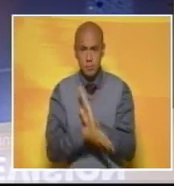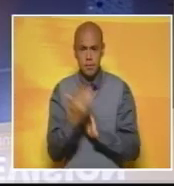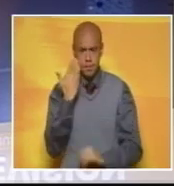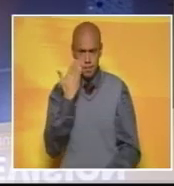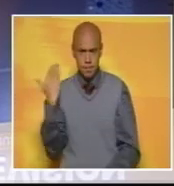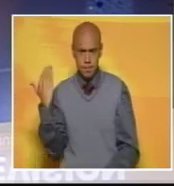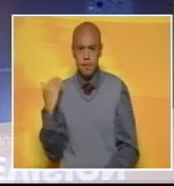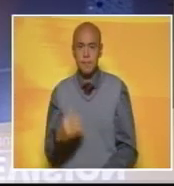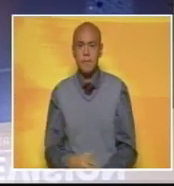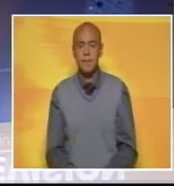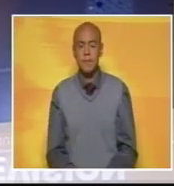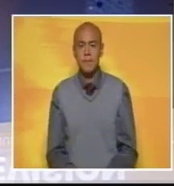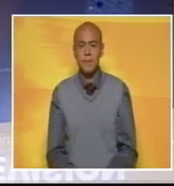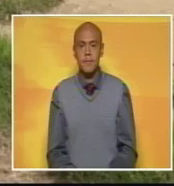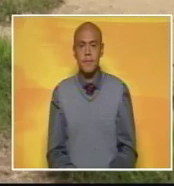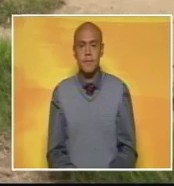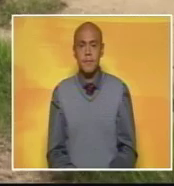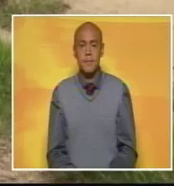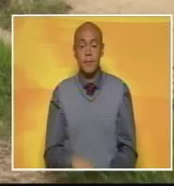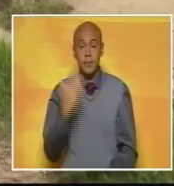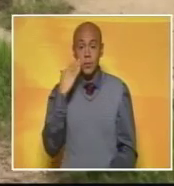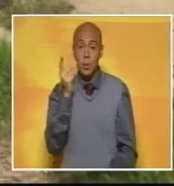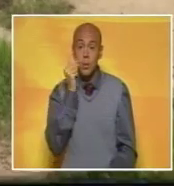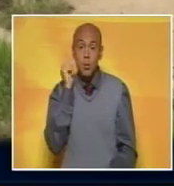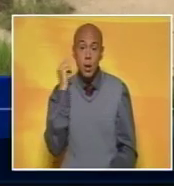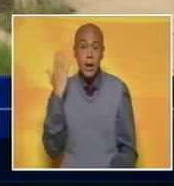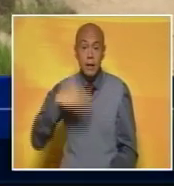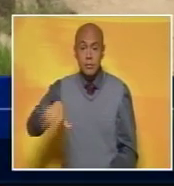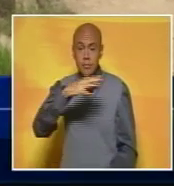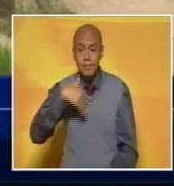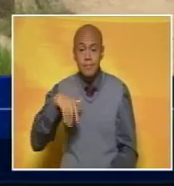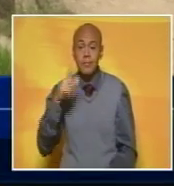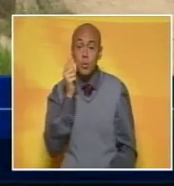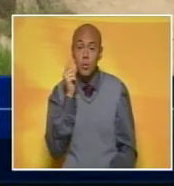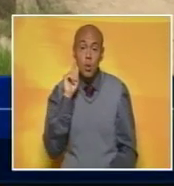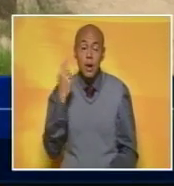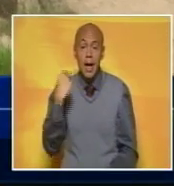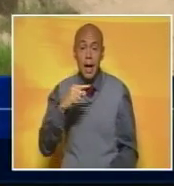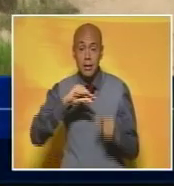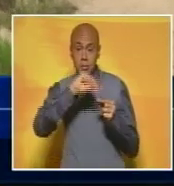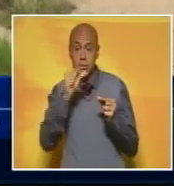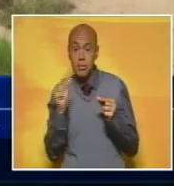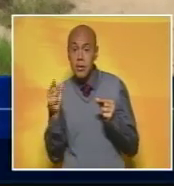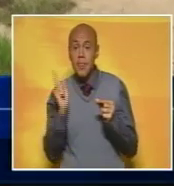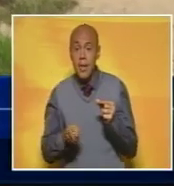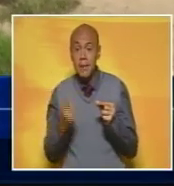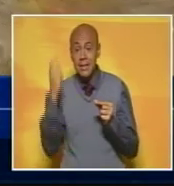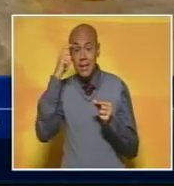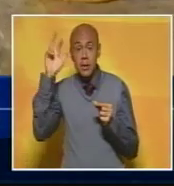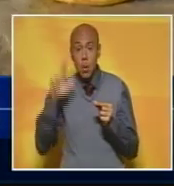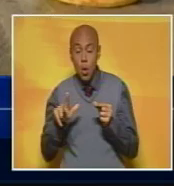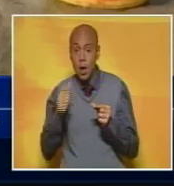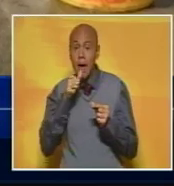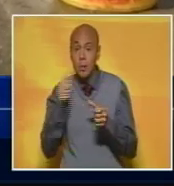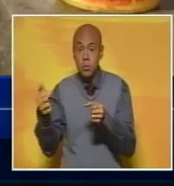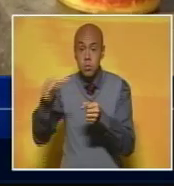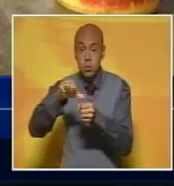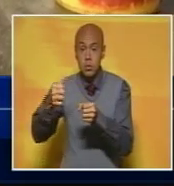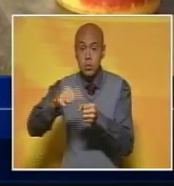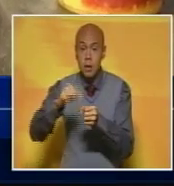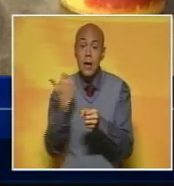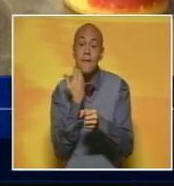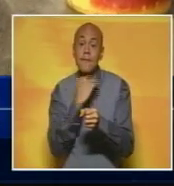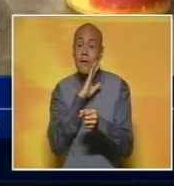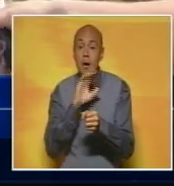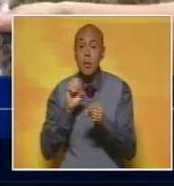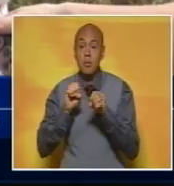con los detalles. Adelante, Luis. Vecinos se surten de tomas improvisadas a las que deben acudir a diario, lo que acarrea enfermedades